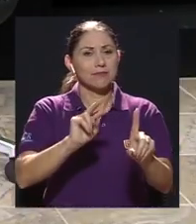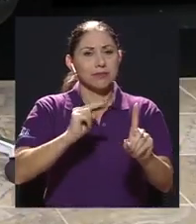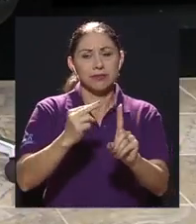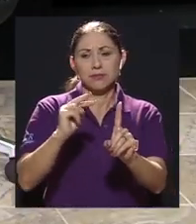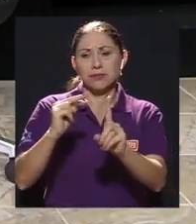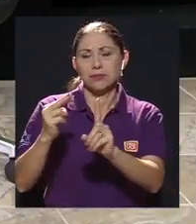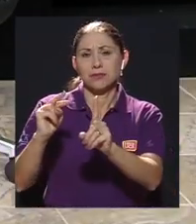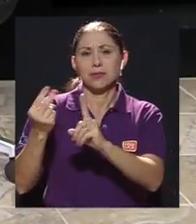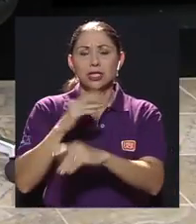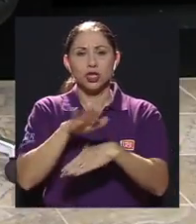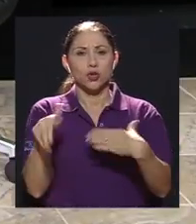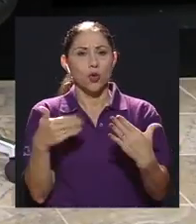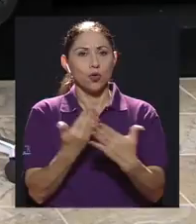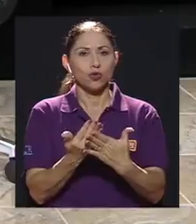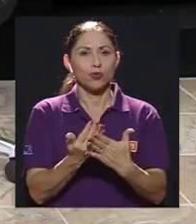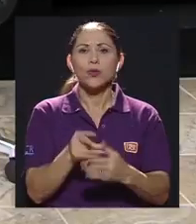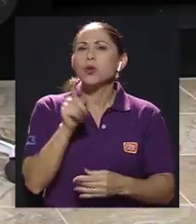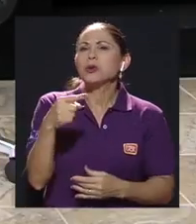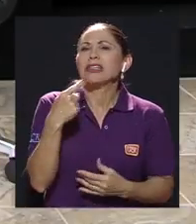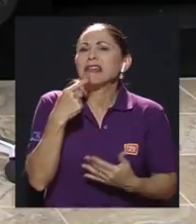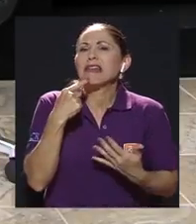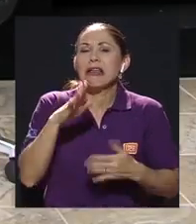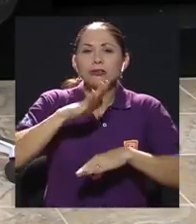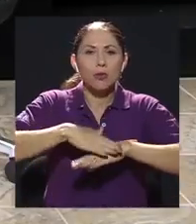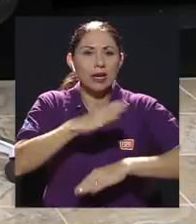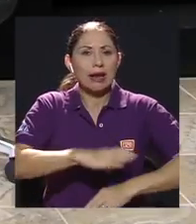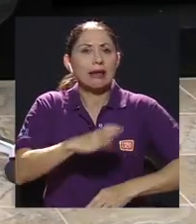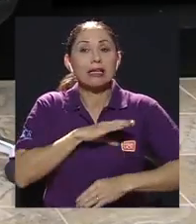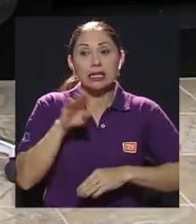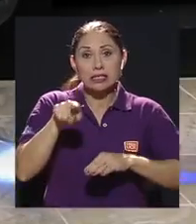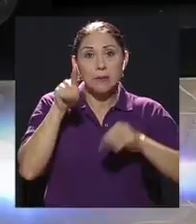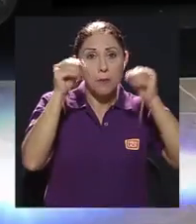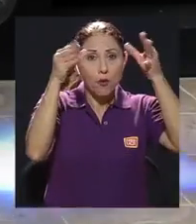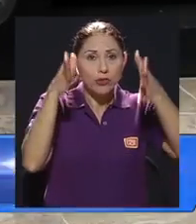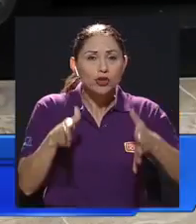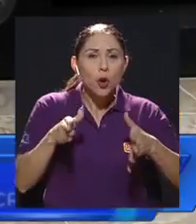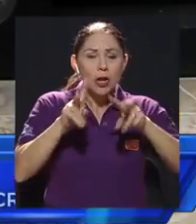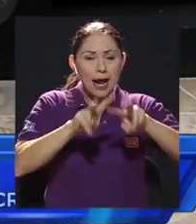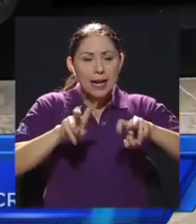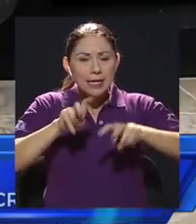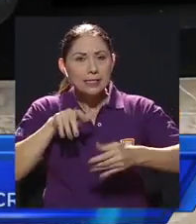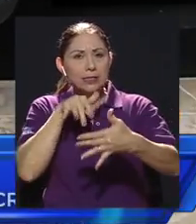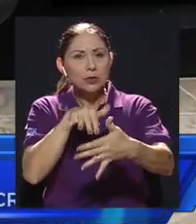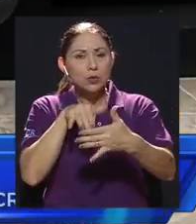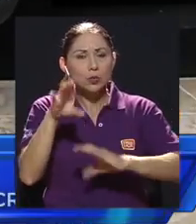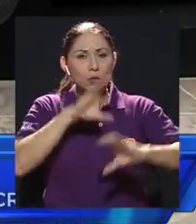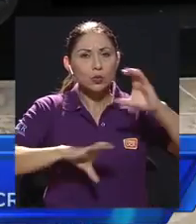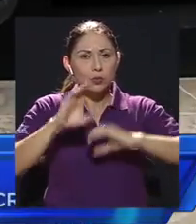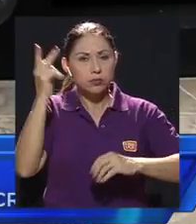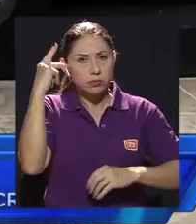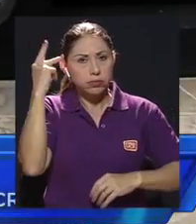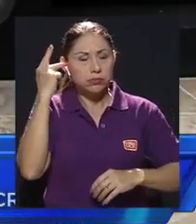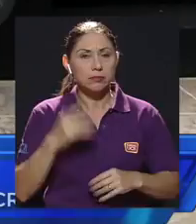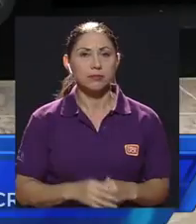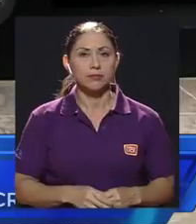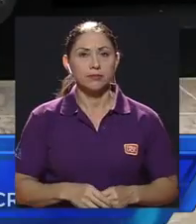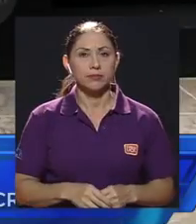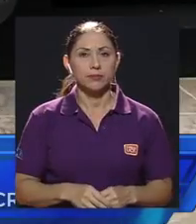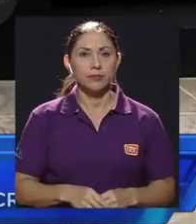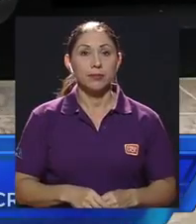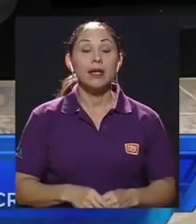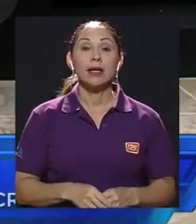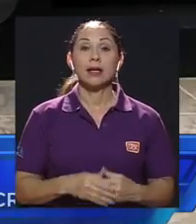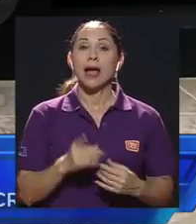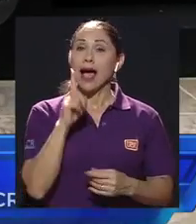vista. ¿Qué destacaría usted de este profesor, analista, estudioso de las ciencias políticas? Hay un